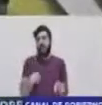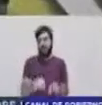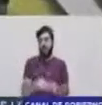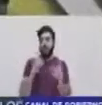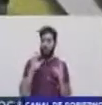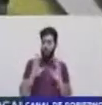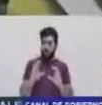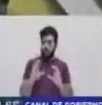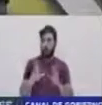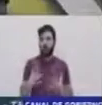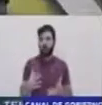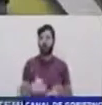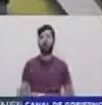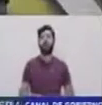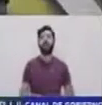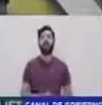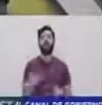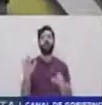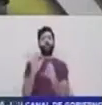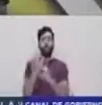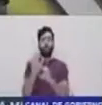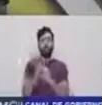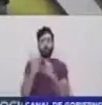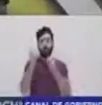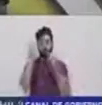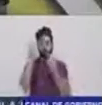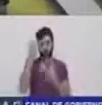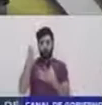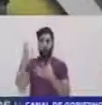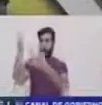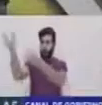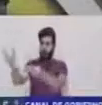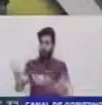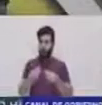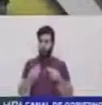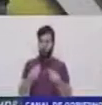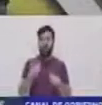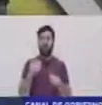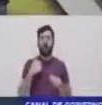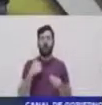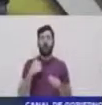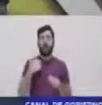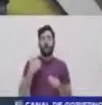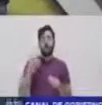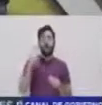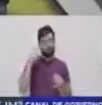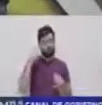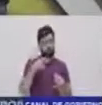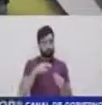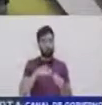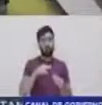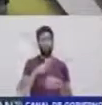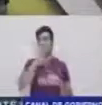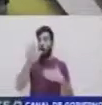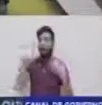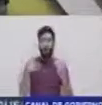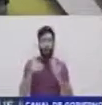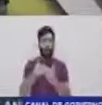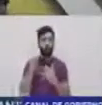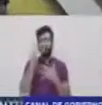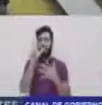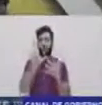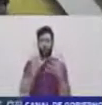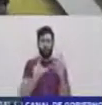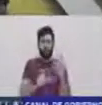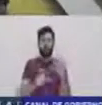En cuanto a la información que nosotros obtenemos, debemos estar conscientes que todo lo que existe